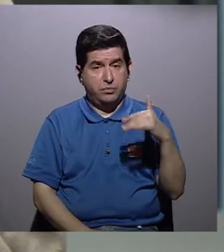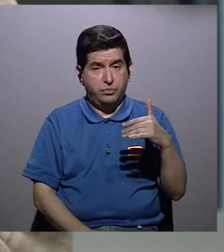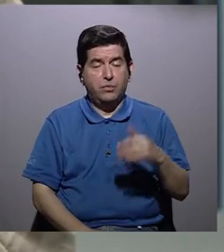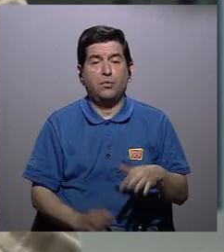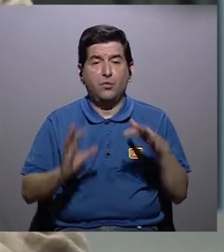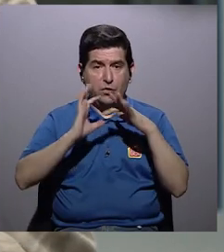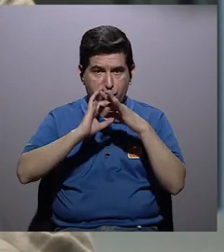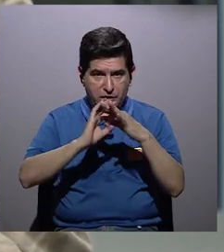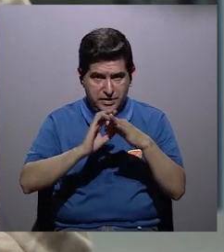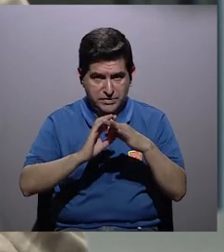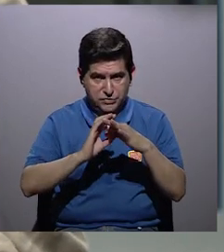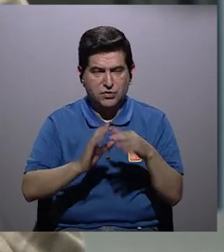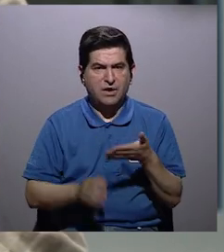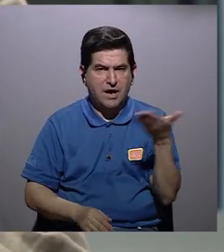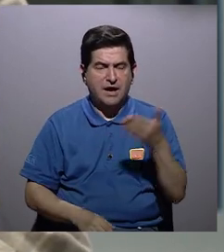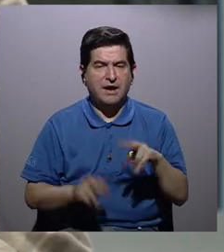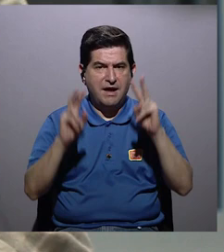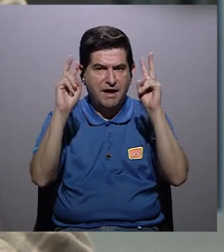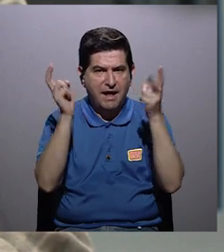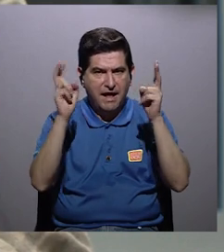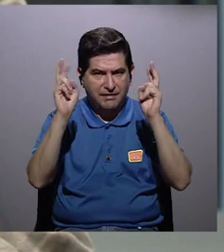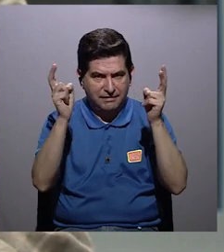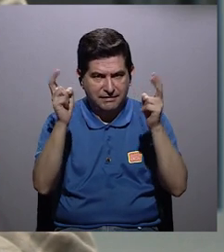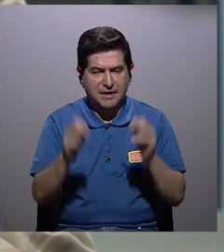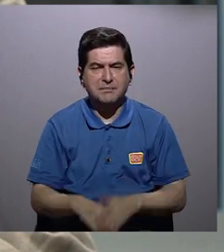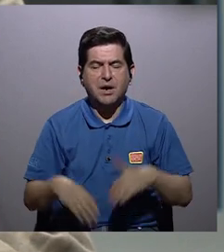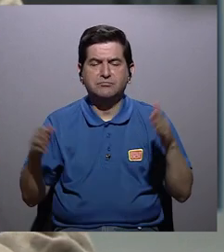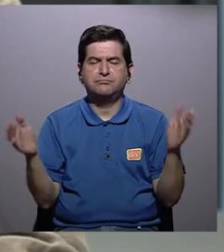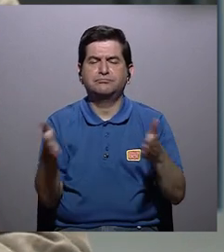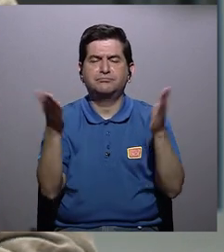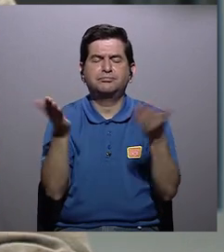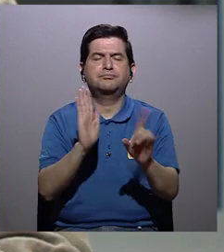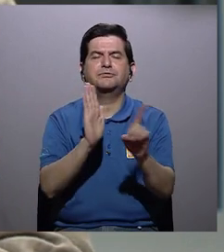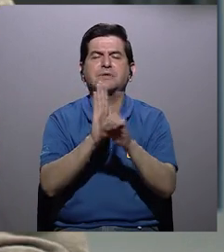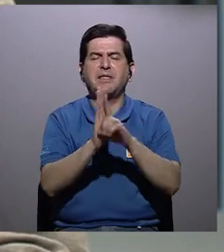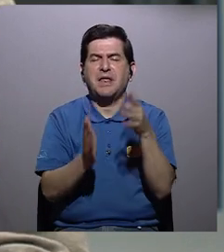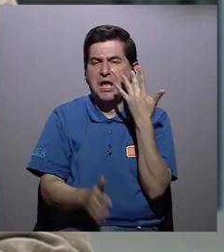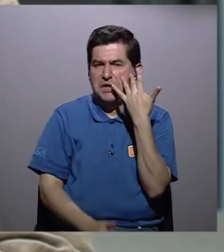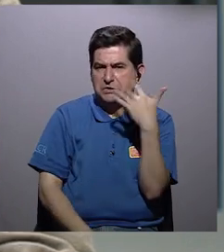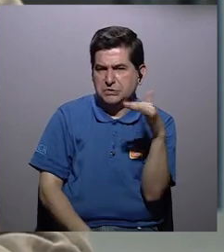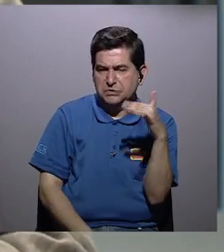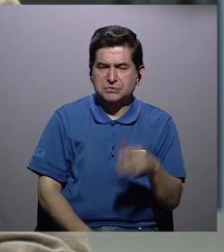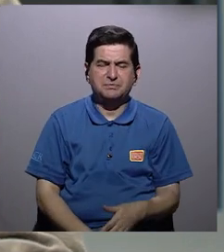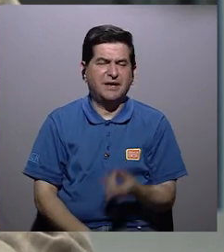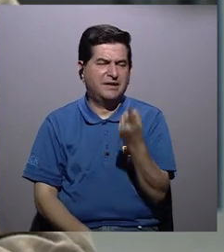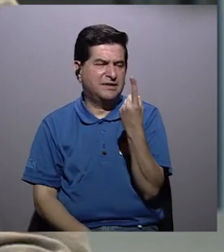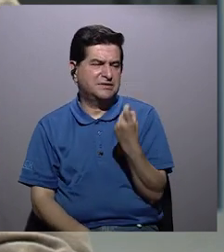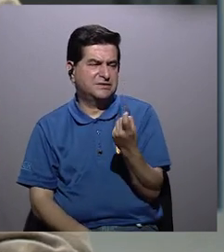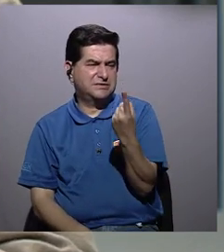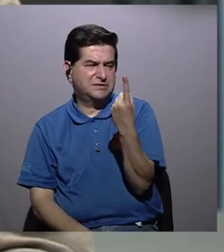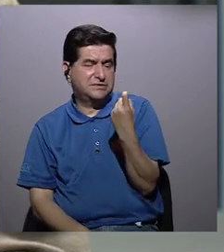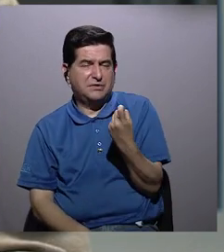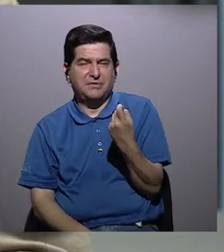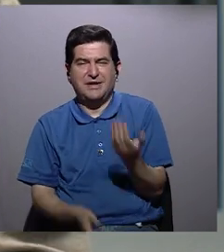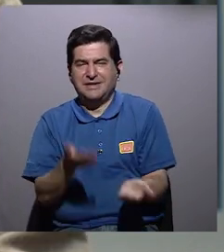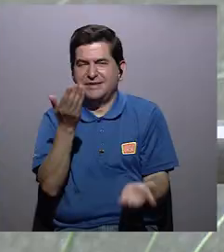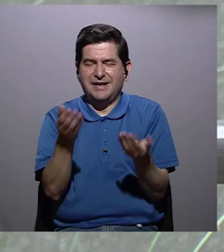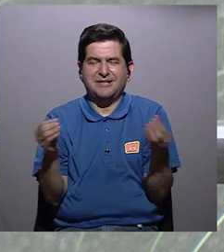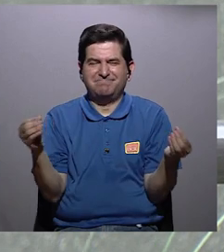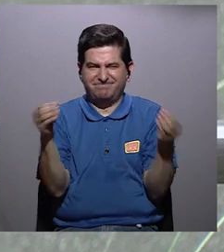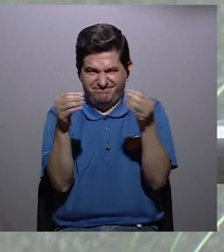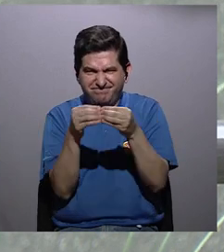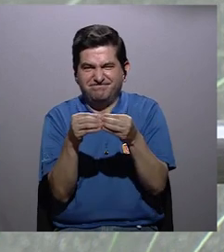que está relacionado con este tema de la promoción de derechos que parece que debemos, que faltan mucho